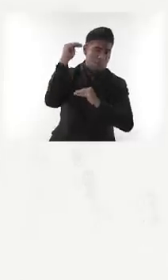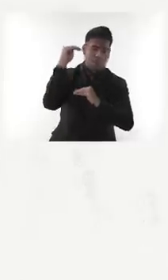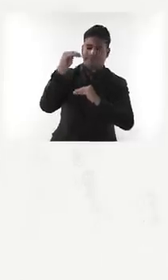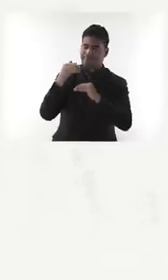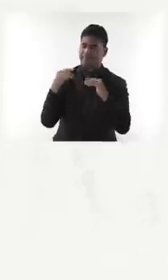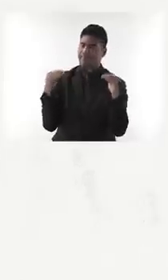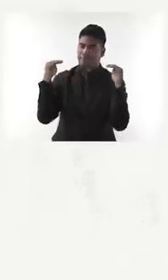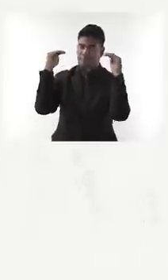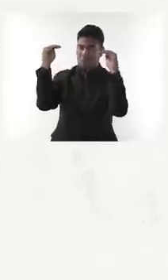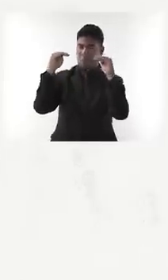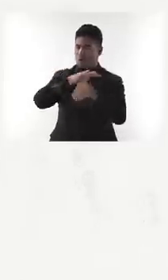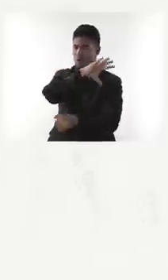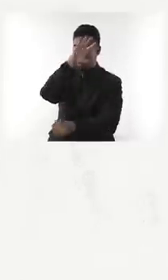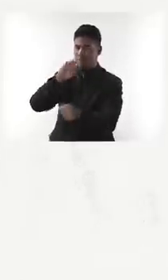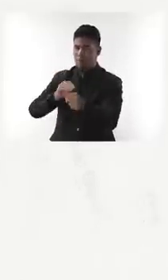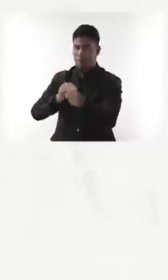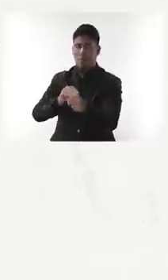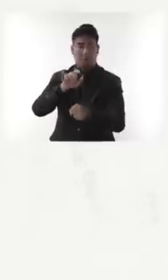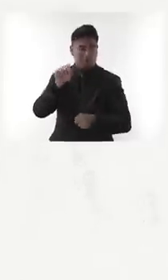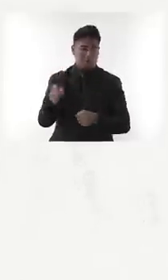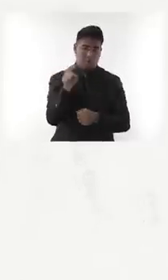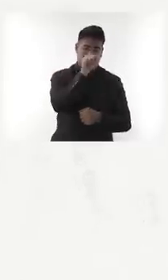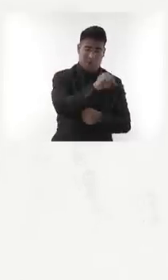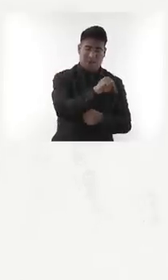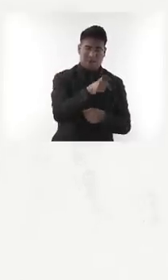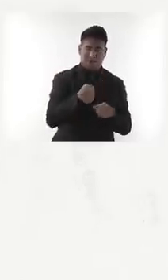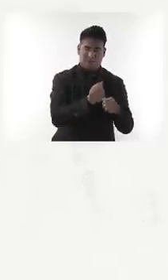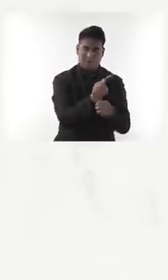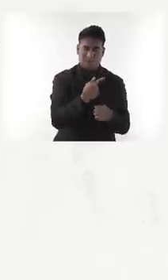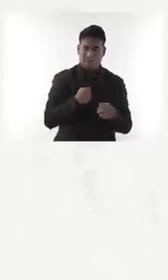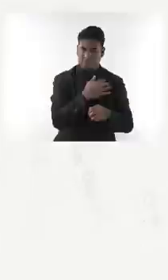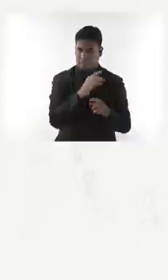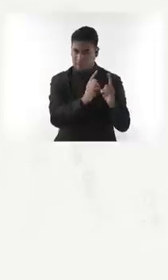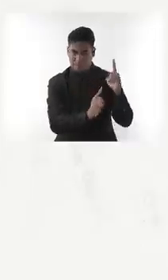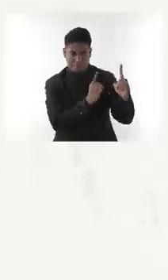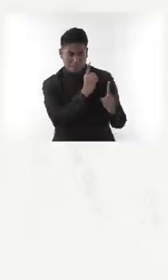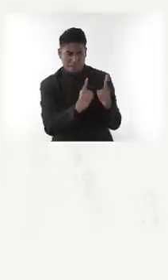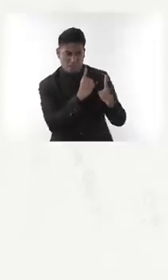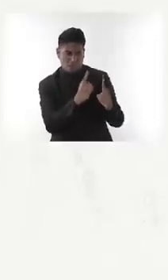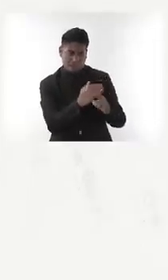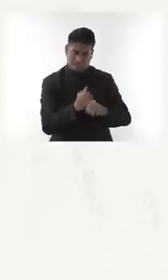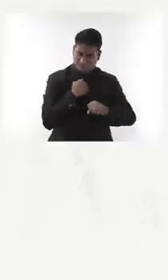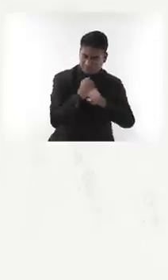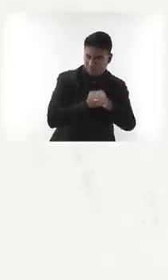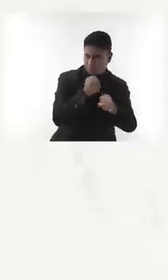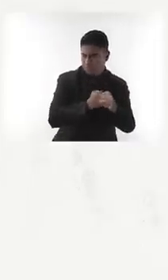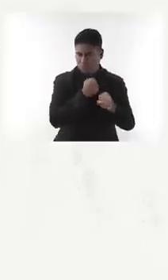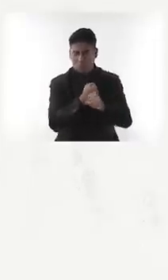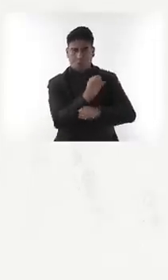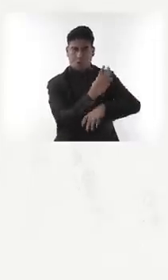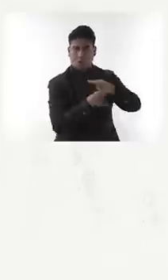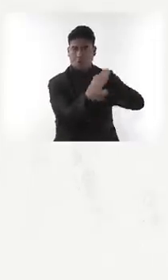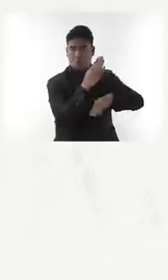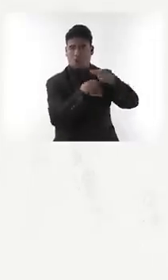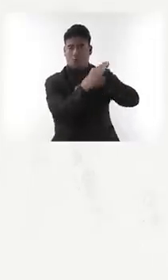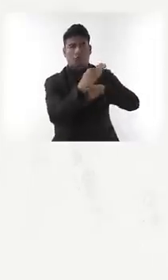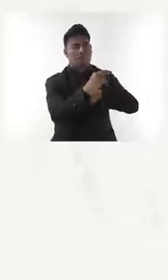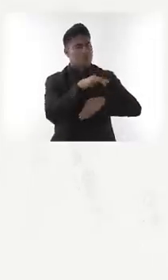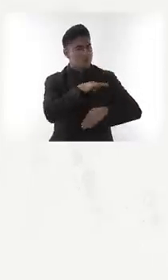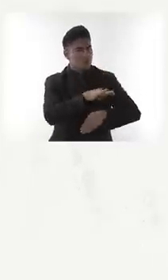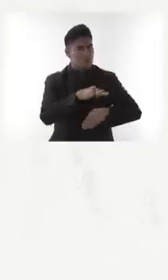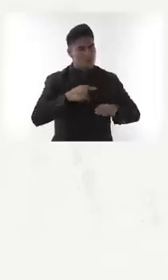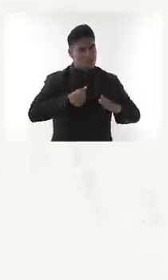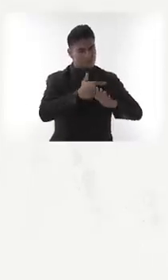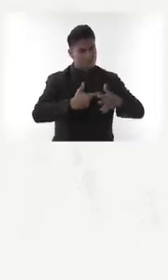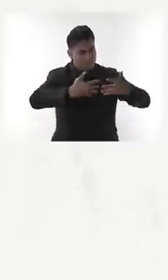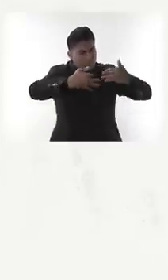En el fortalecimiento de la estructura deportiva estaremos realizándolo de tal manera que garanticemos